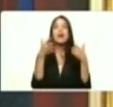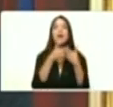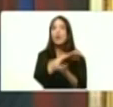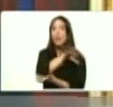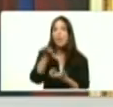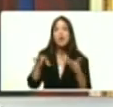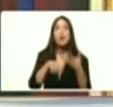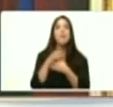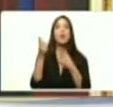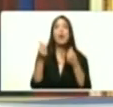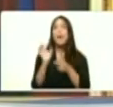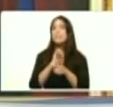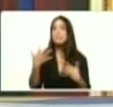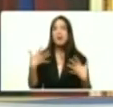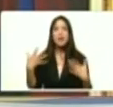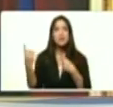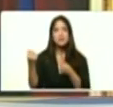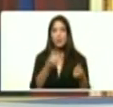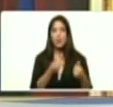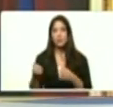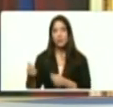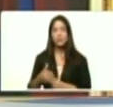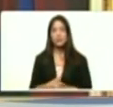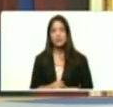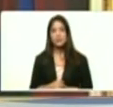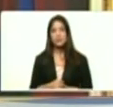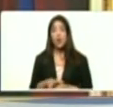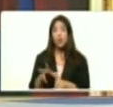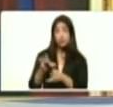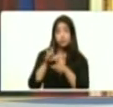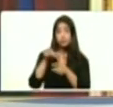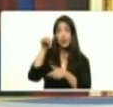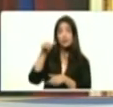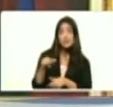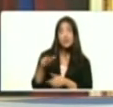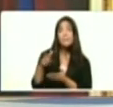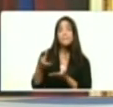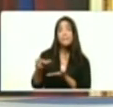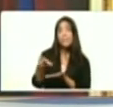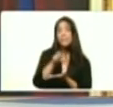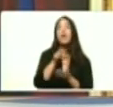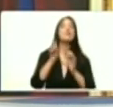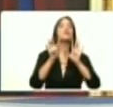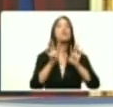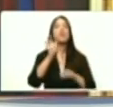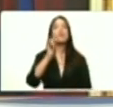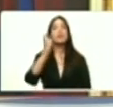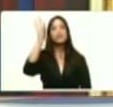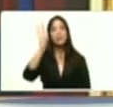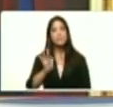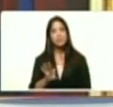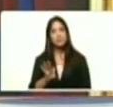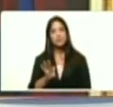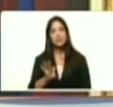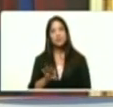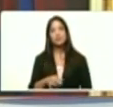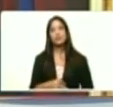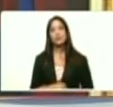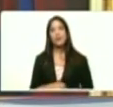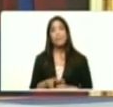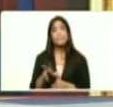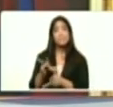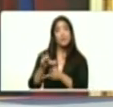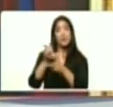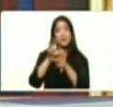económica y emergencia económica, los tributos internos han aportado el 90% de los